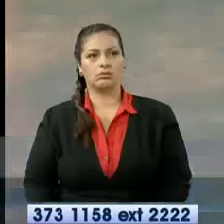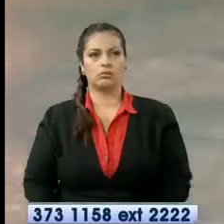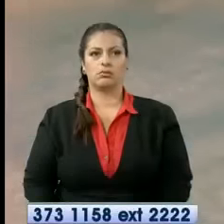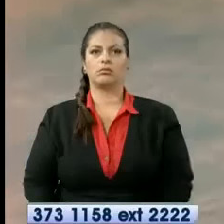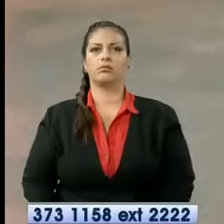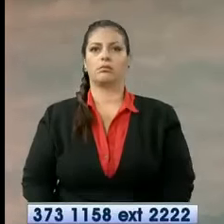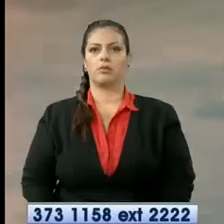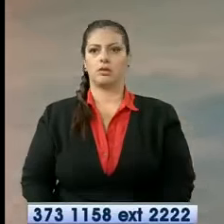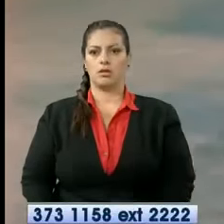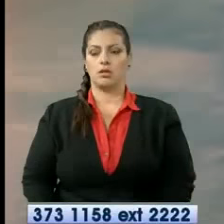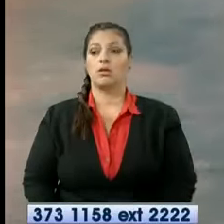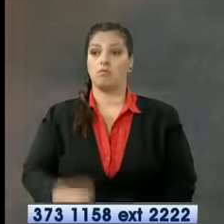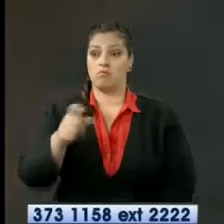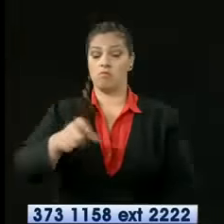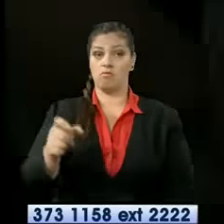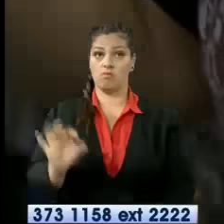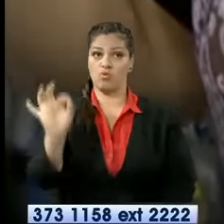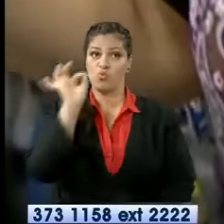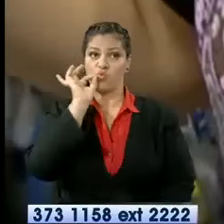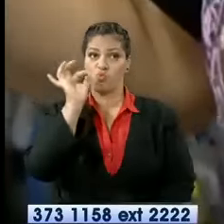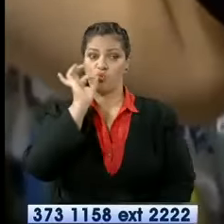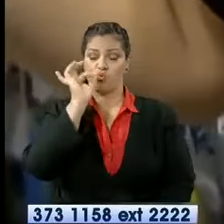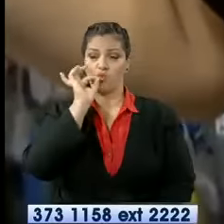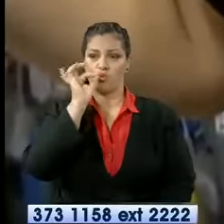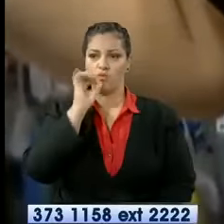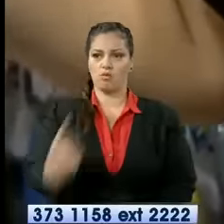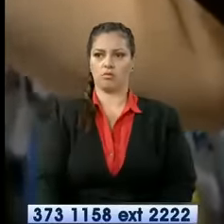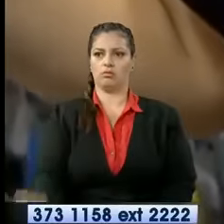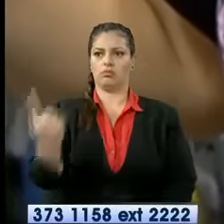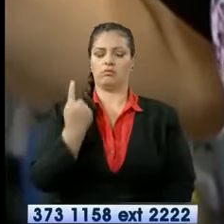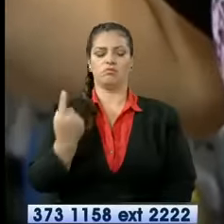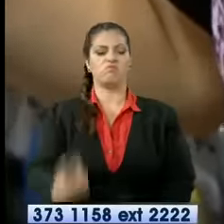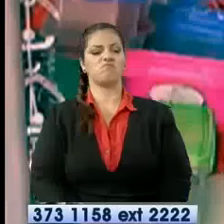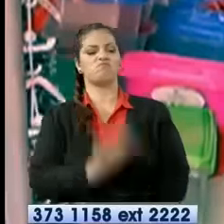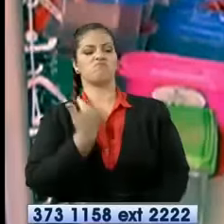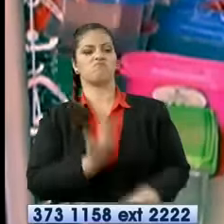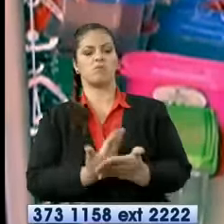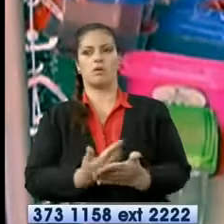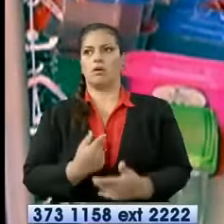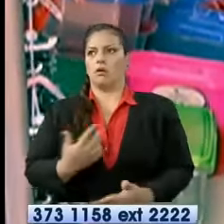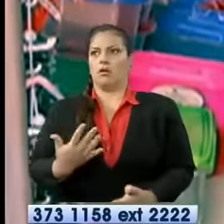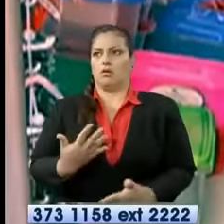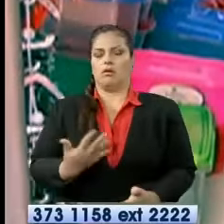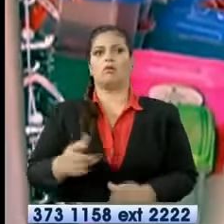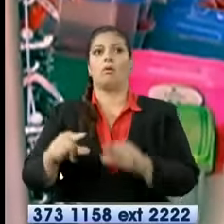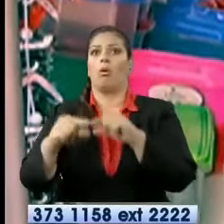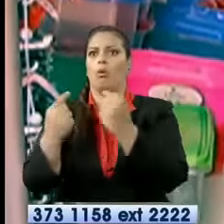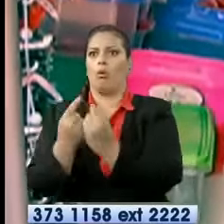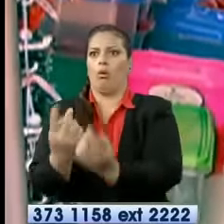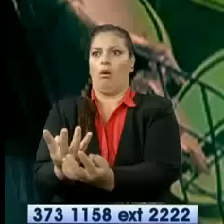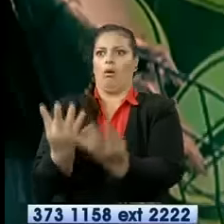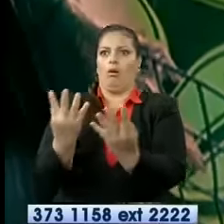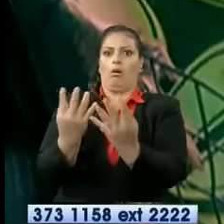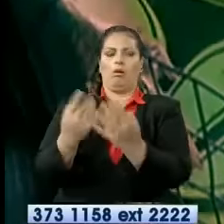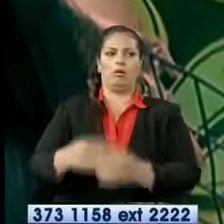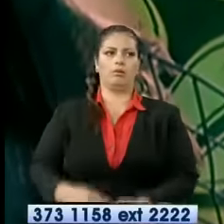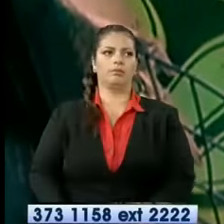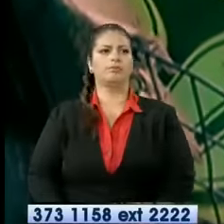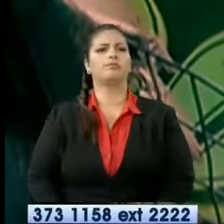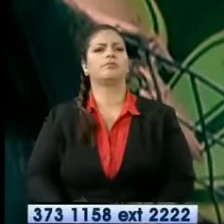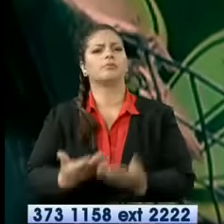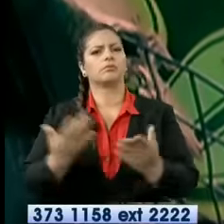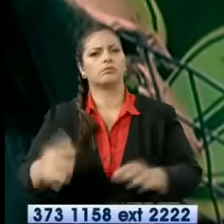un trato hostil de estas personas. No podemos hacer nada. Usted sabe que a veces andan en pandillas. Y lo que es más, no conforme con ellos, se llevan